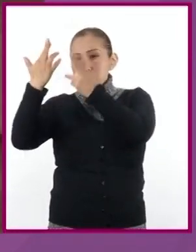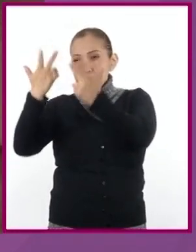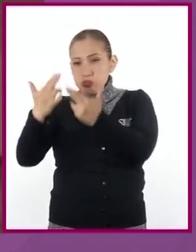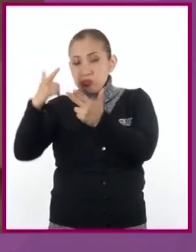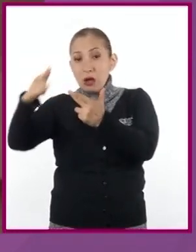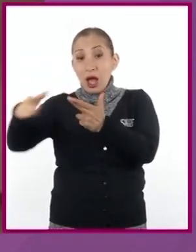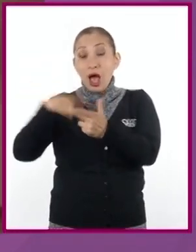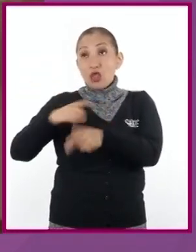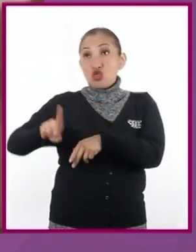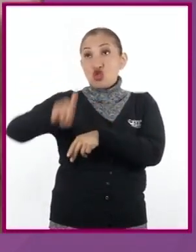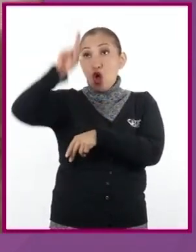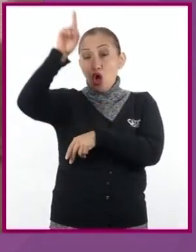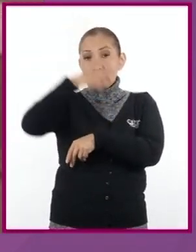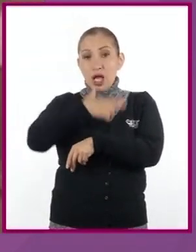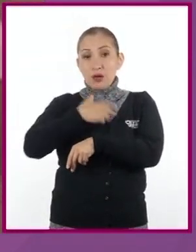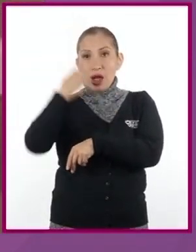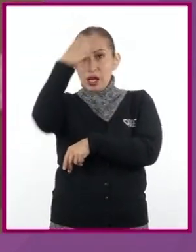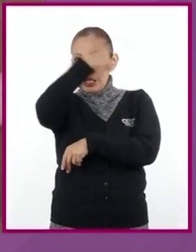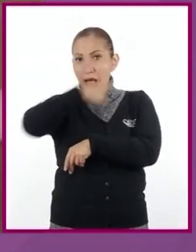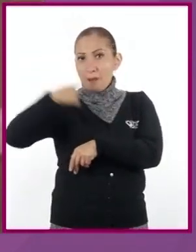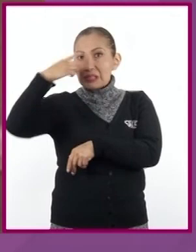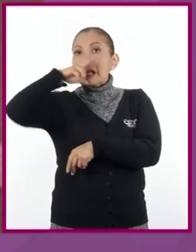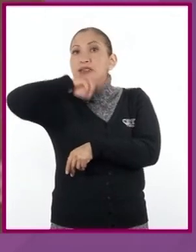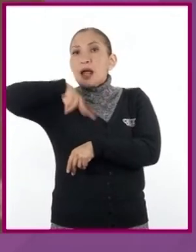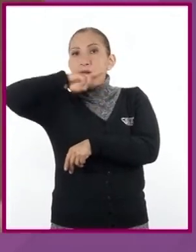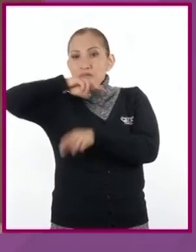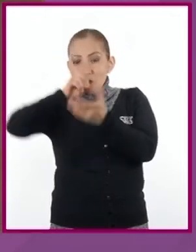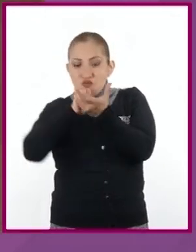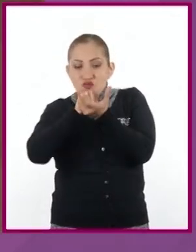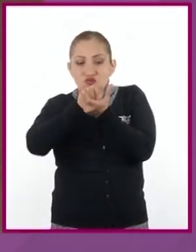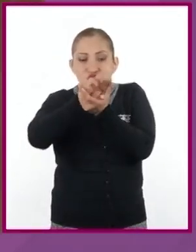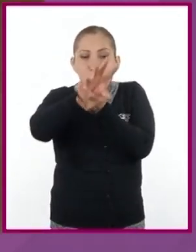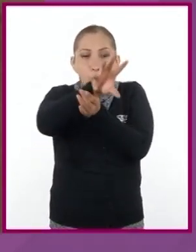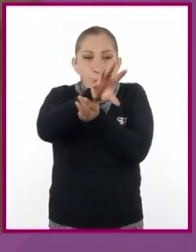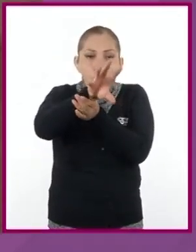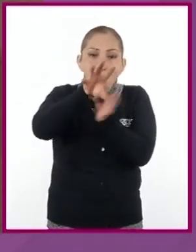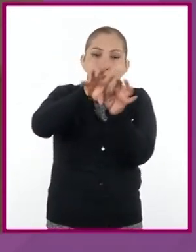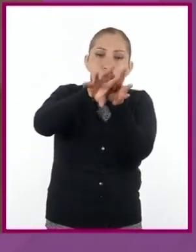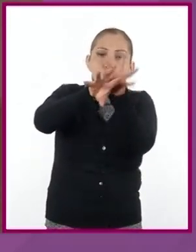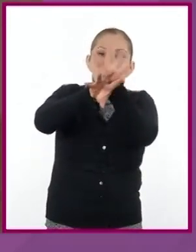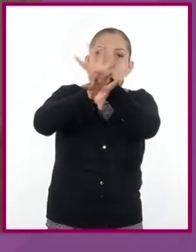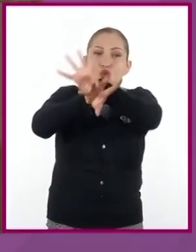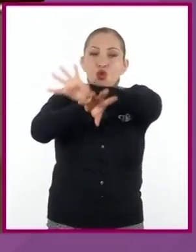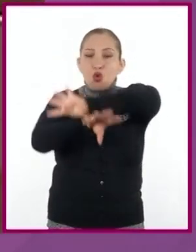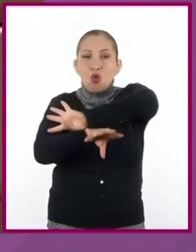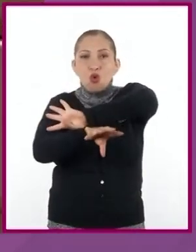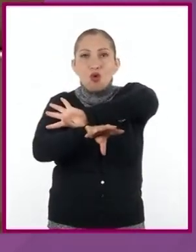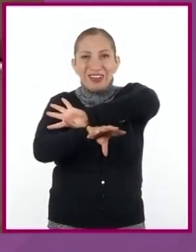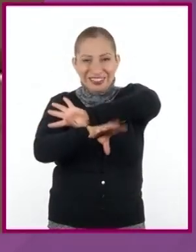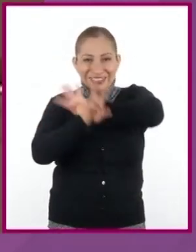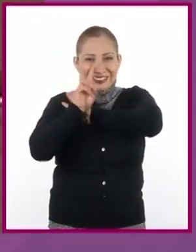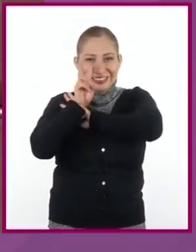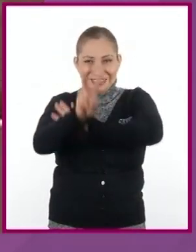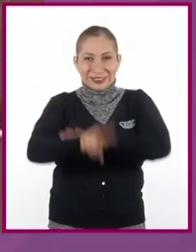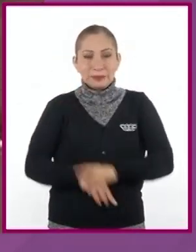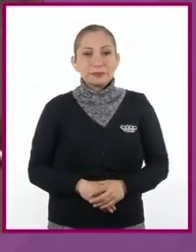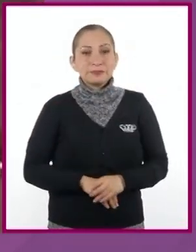dios héroe es una cabeza de serpiente que emerge de una especie de flor de 11 pétalos.